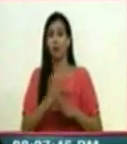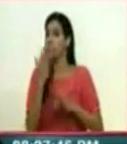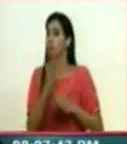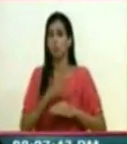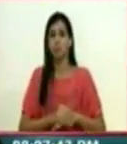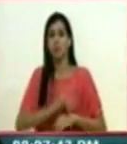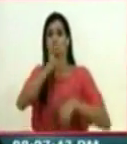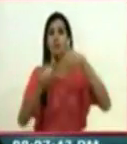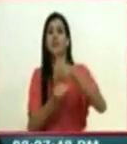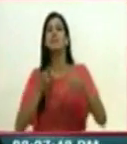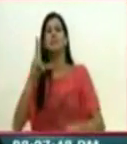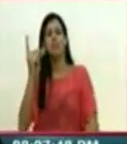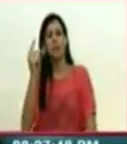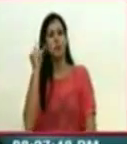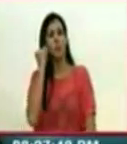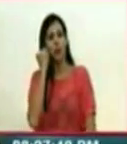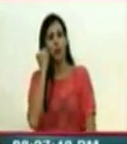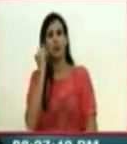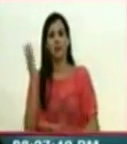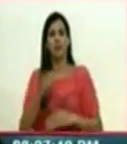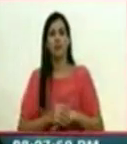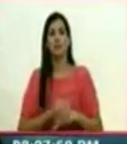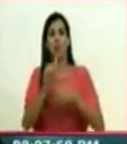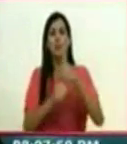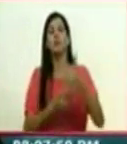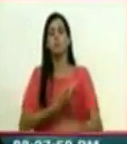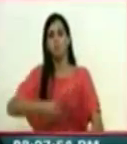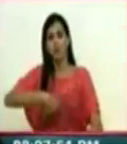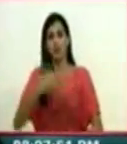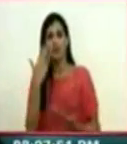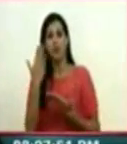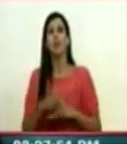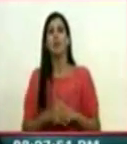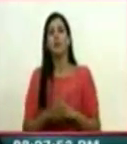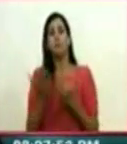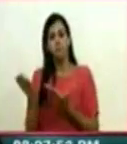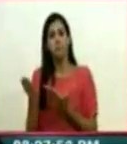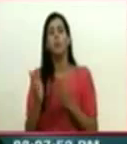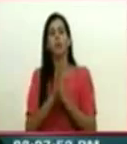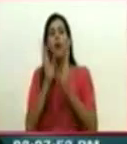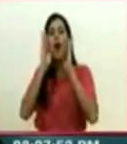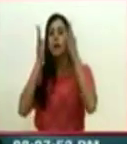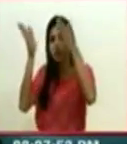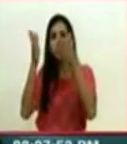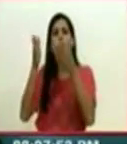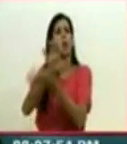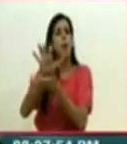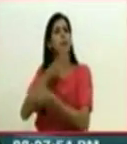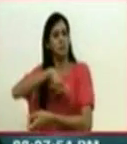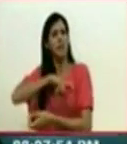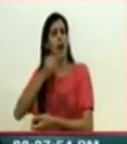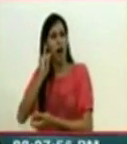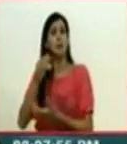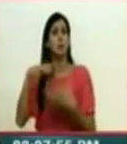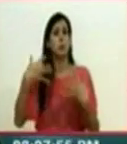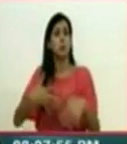segunda vicepresidenta de la Asamblea Nacional instó a González a preocuparse por los asuntos internos de España, país que enfrenta una de